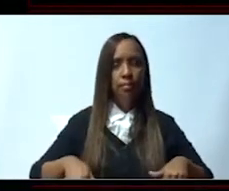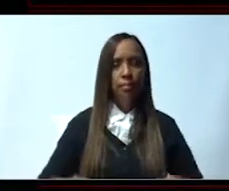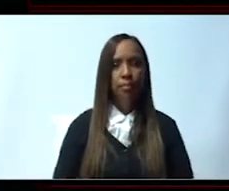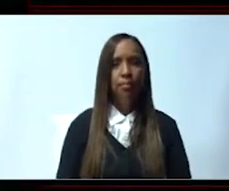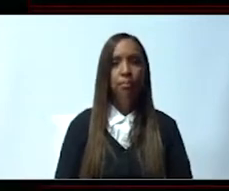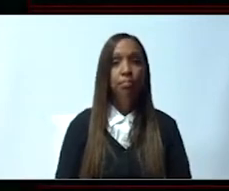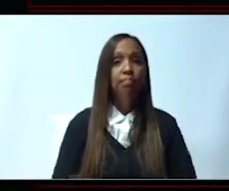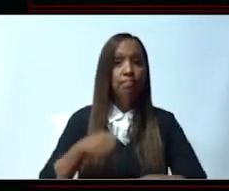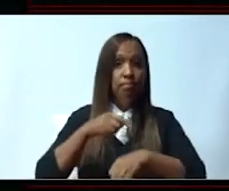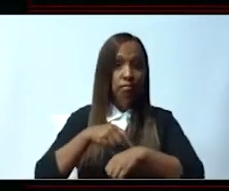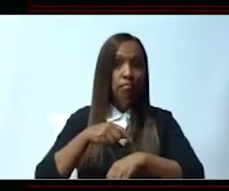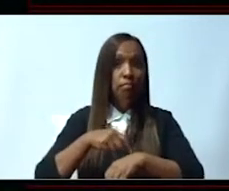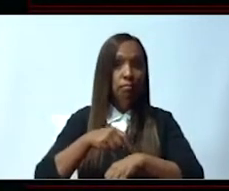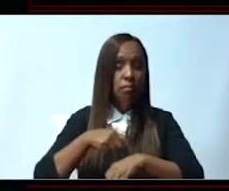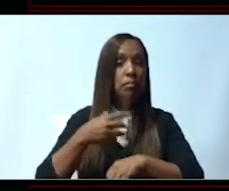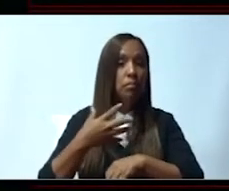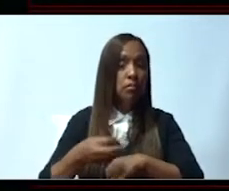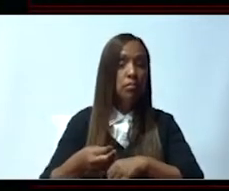Se termina el tiempo.